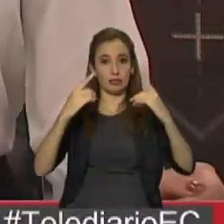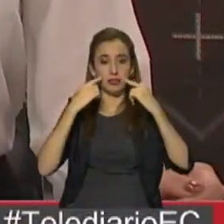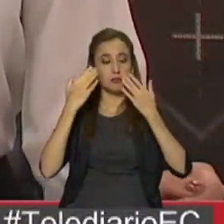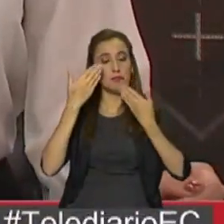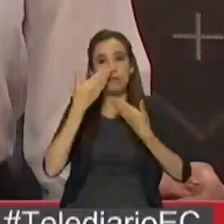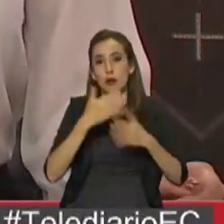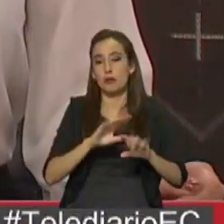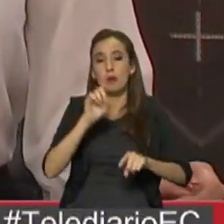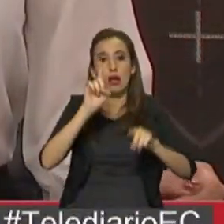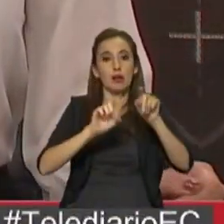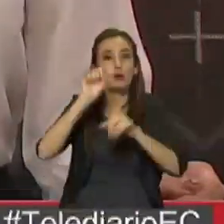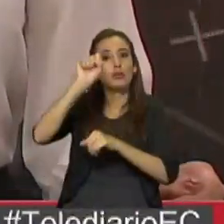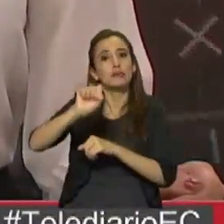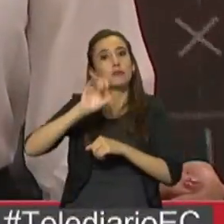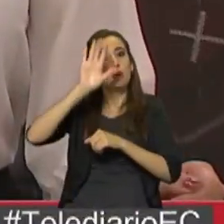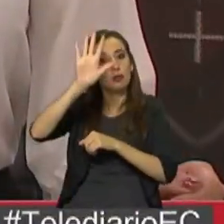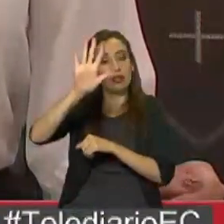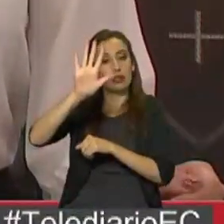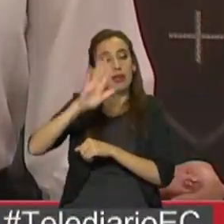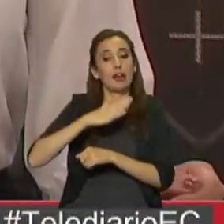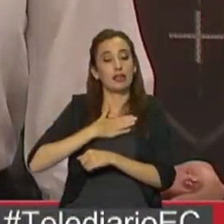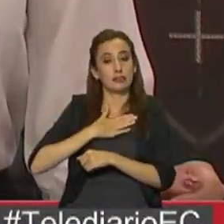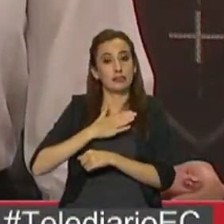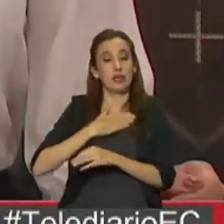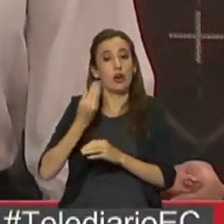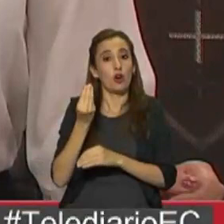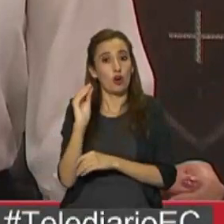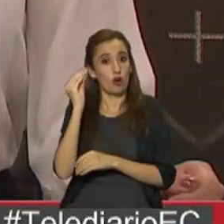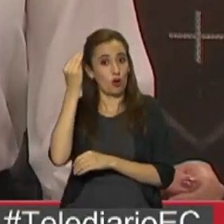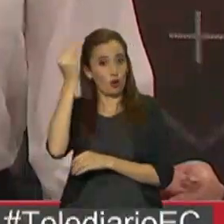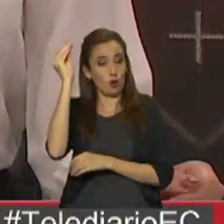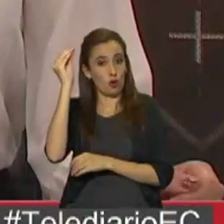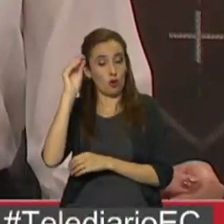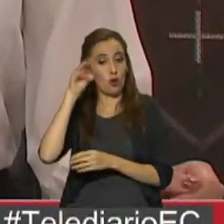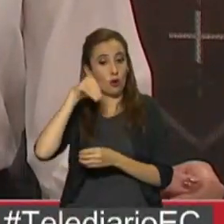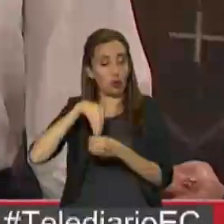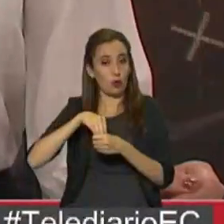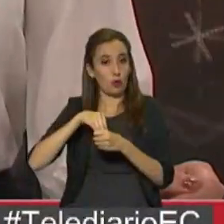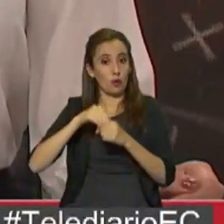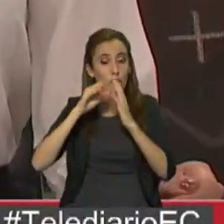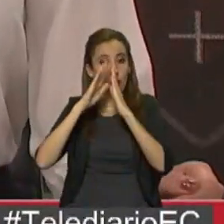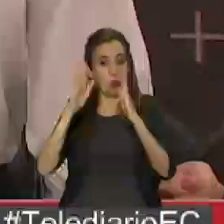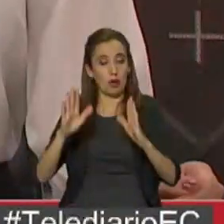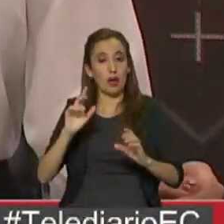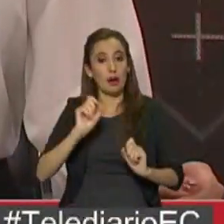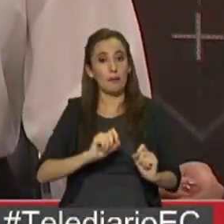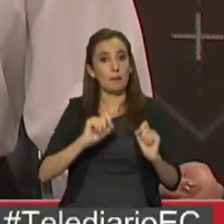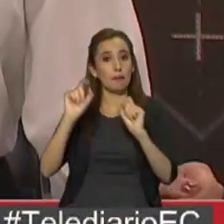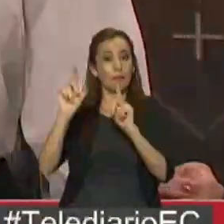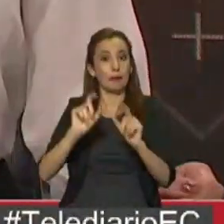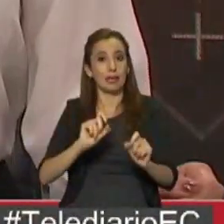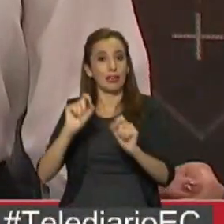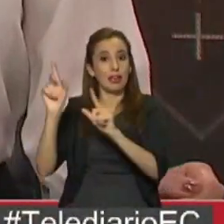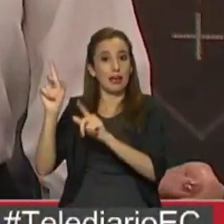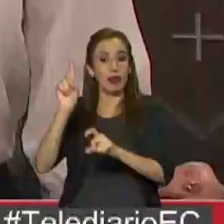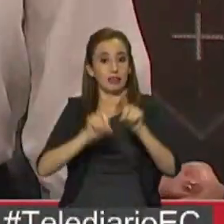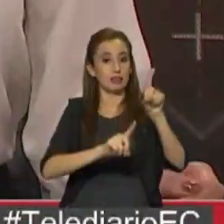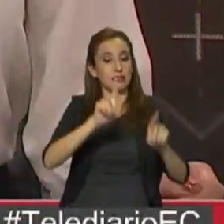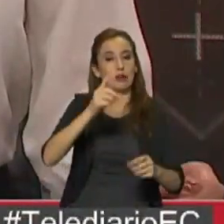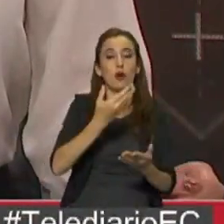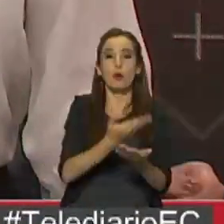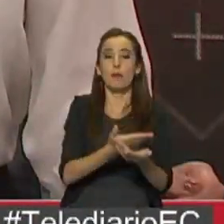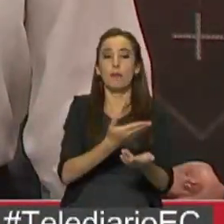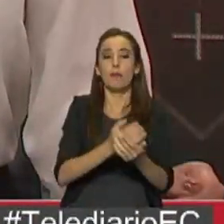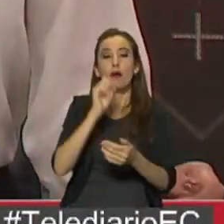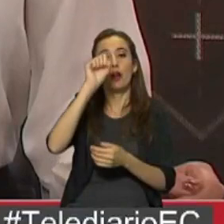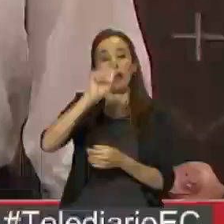ejemplo cortometrajes producidos en su totalidad por jóvenes que están en condición de movilidad humana le contamos de inmediato sobre el proyecto de